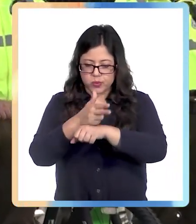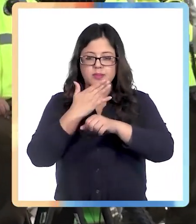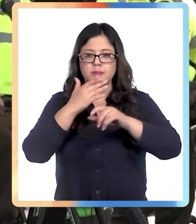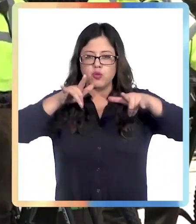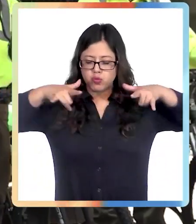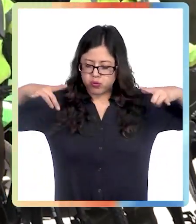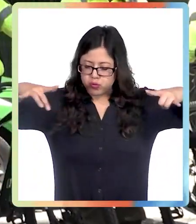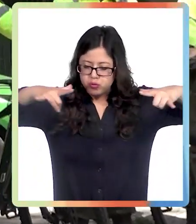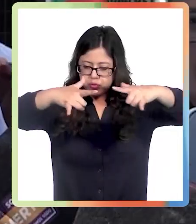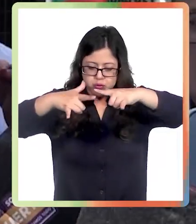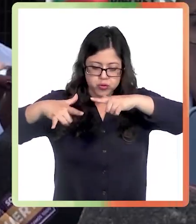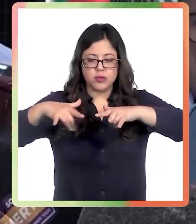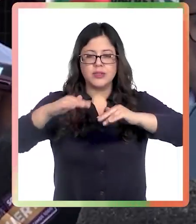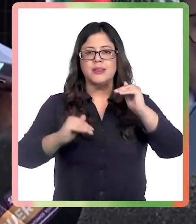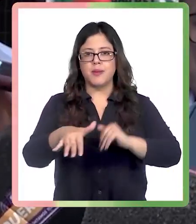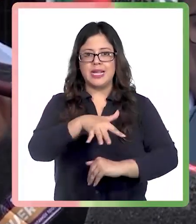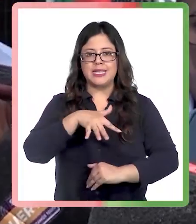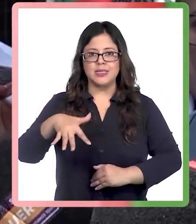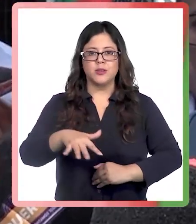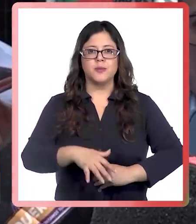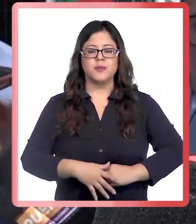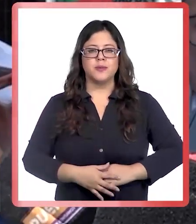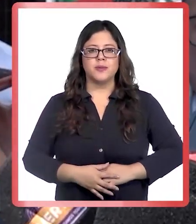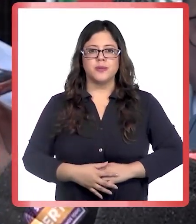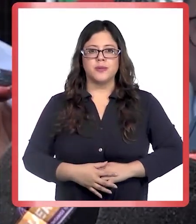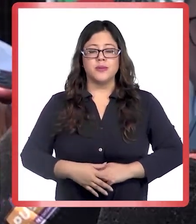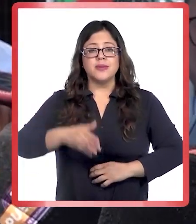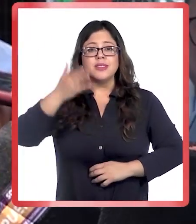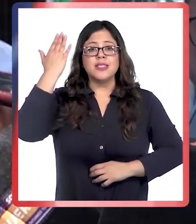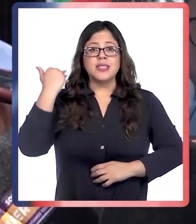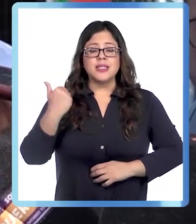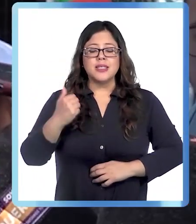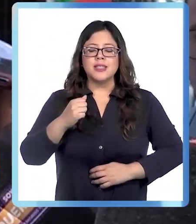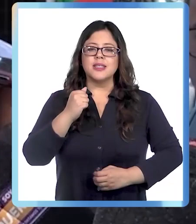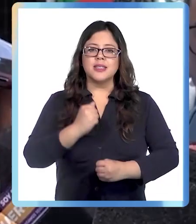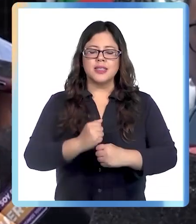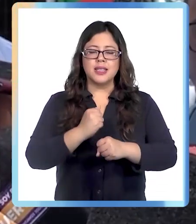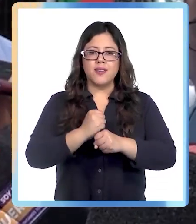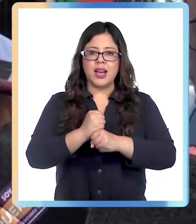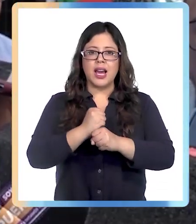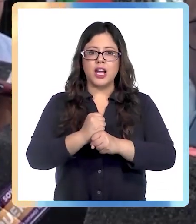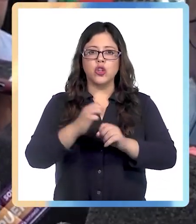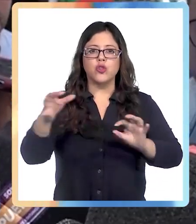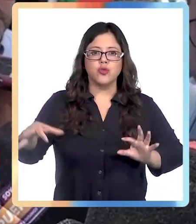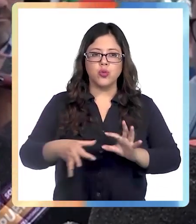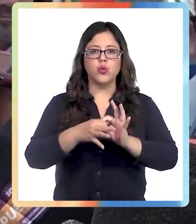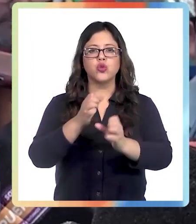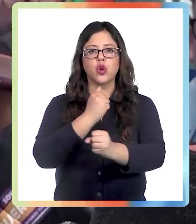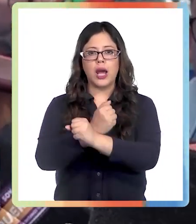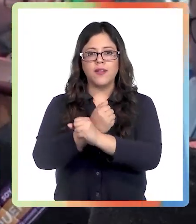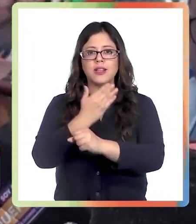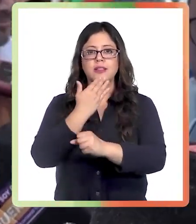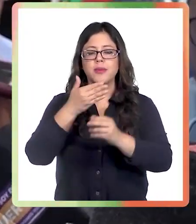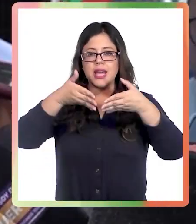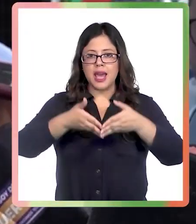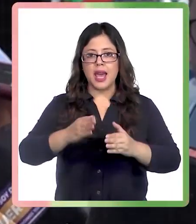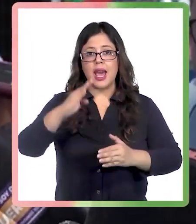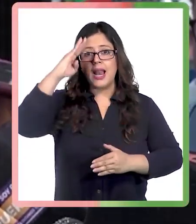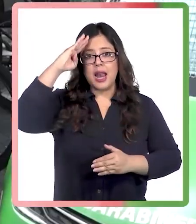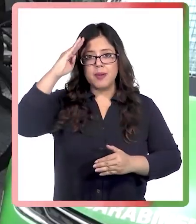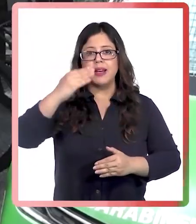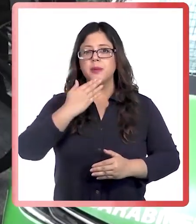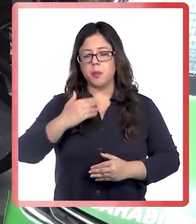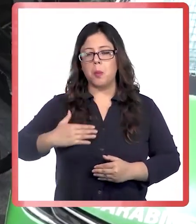lo amerita. Hace tiempo que estamos trabajando, un trabajo en conjunto con Carabineros, ¿cierto?, con la Armada en este caso también, con la PDI